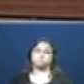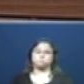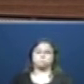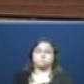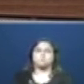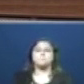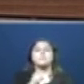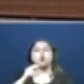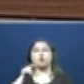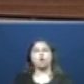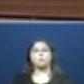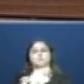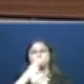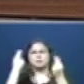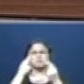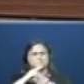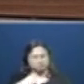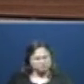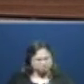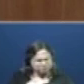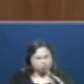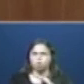camino en el que vamos a seguir